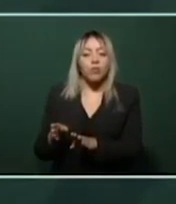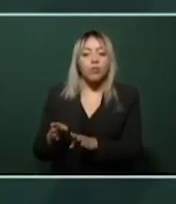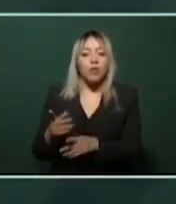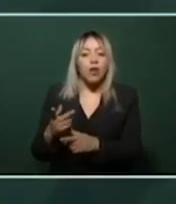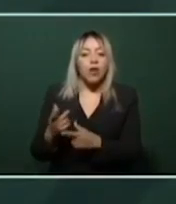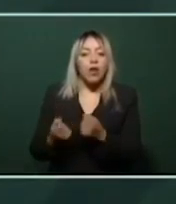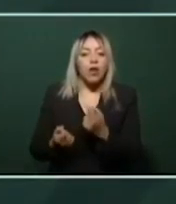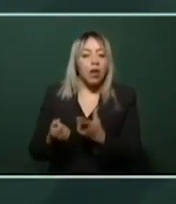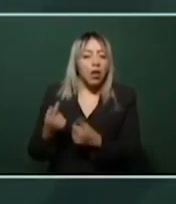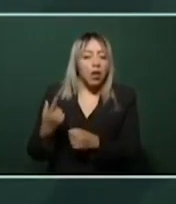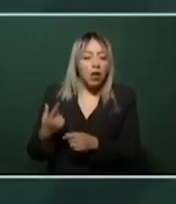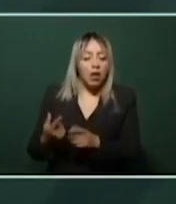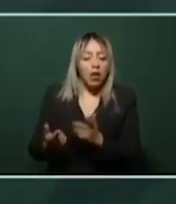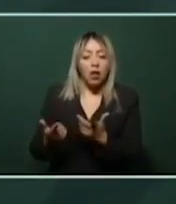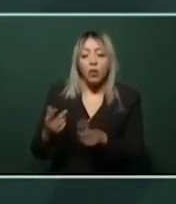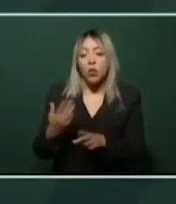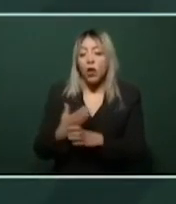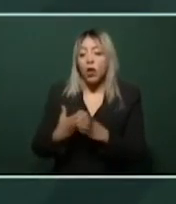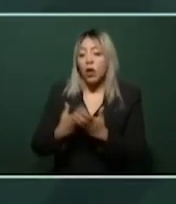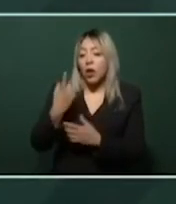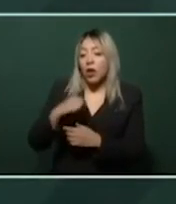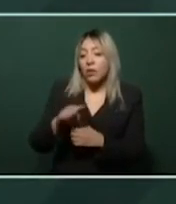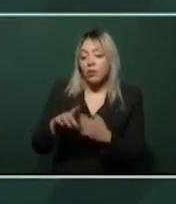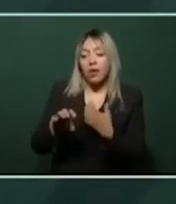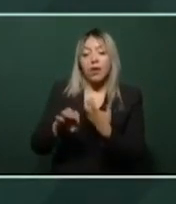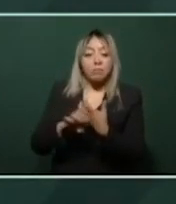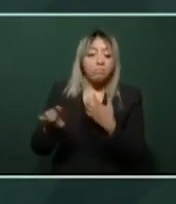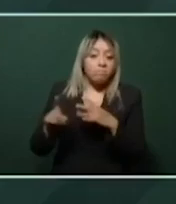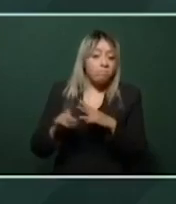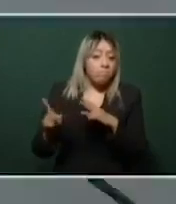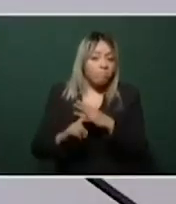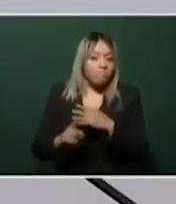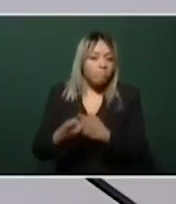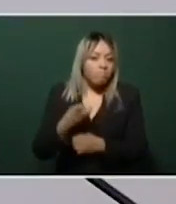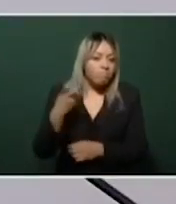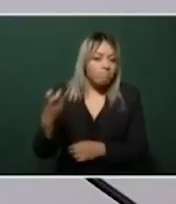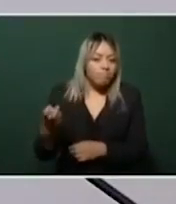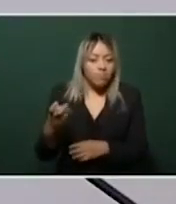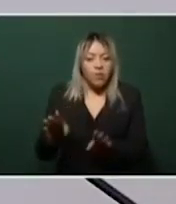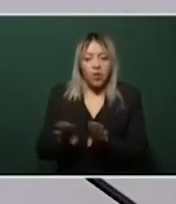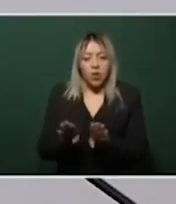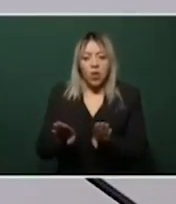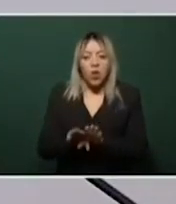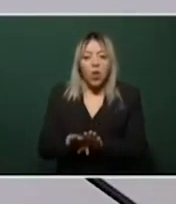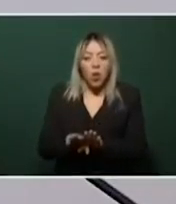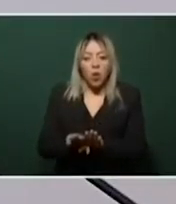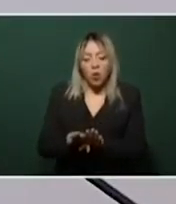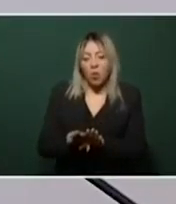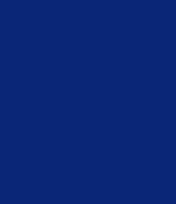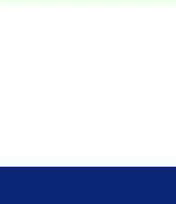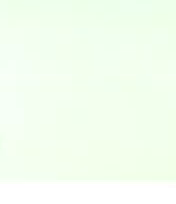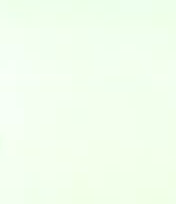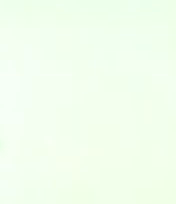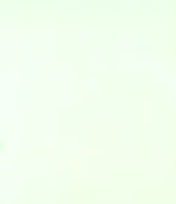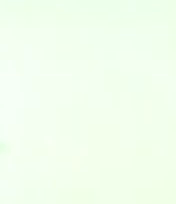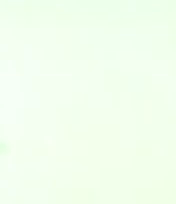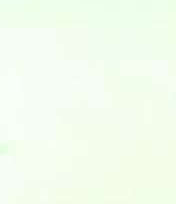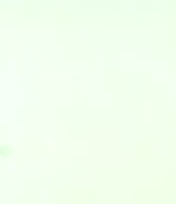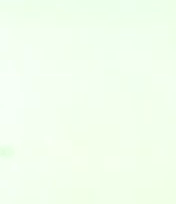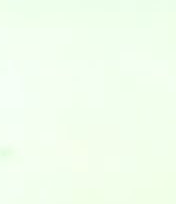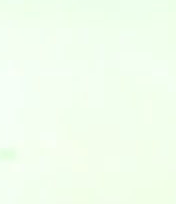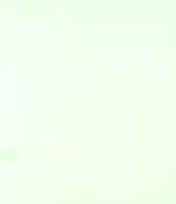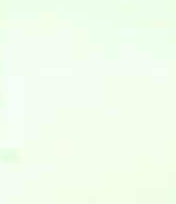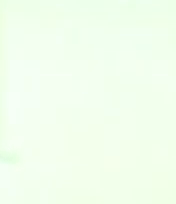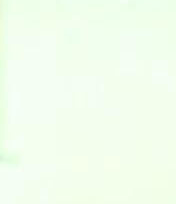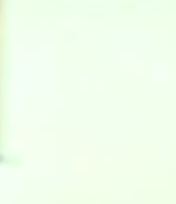para atemperar el fenómeno migratorio. Eso es alentar, eso es lo opuesto. Y el mundo del